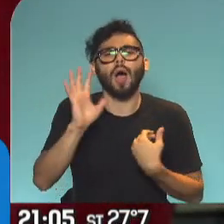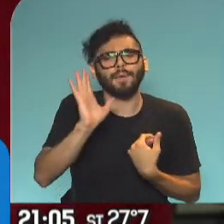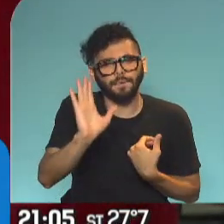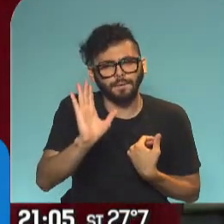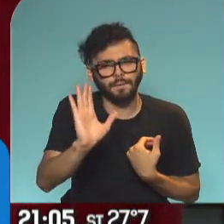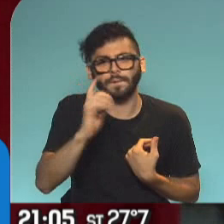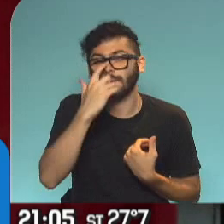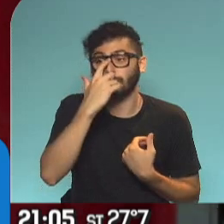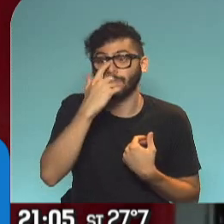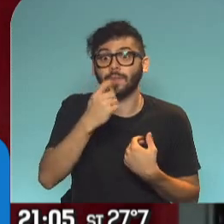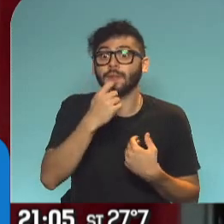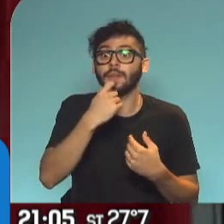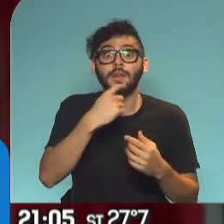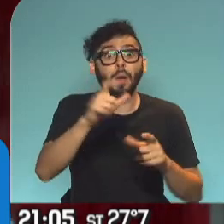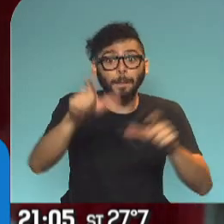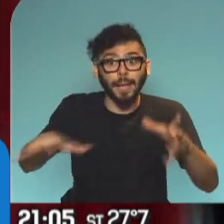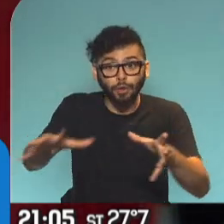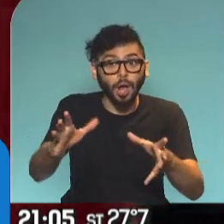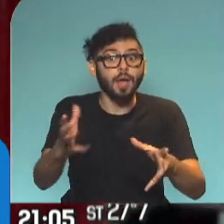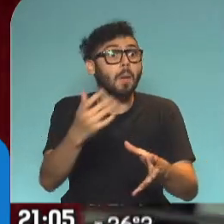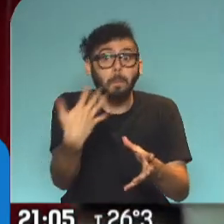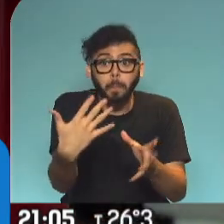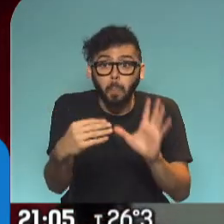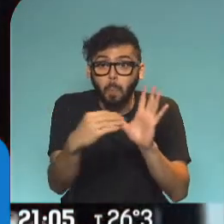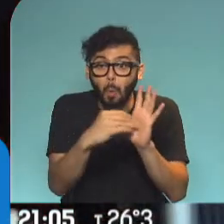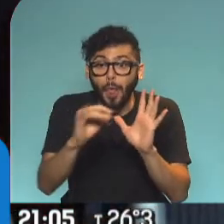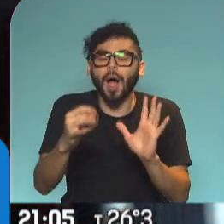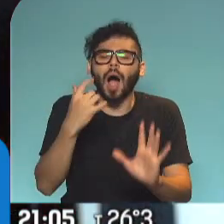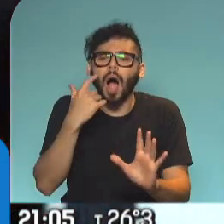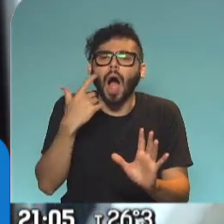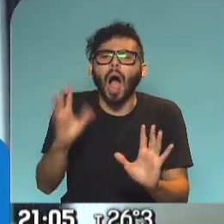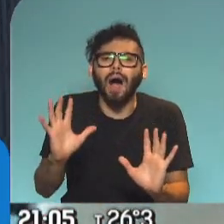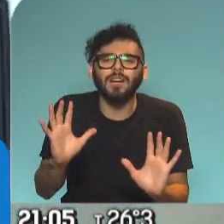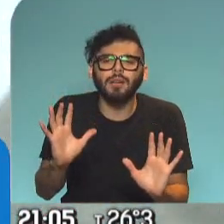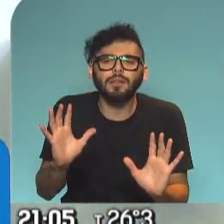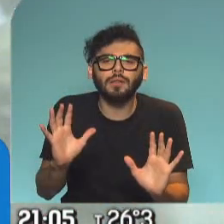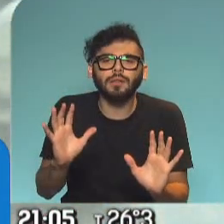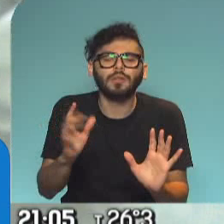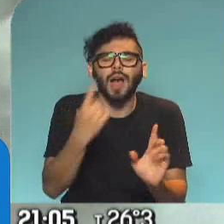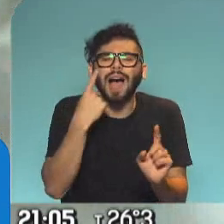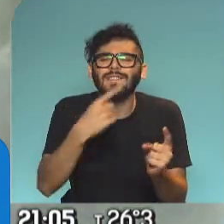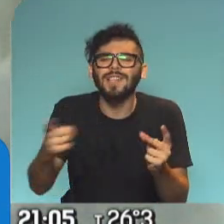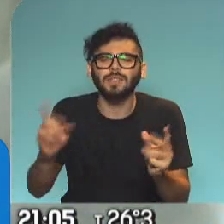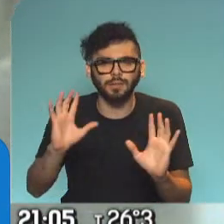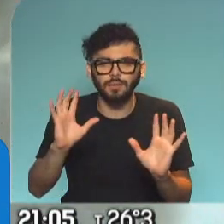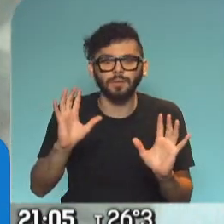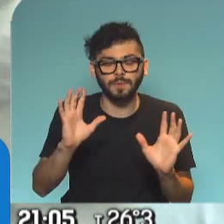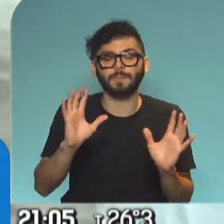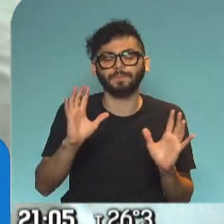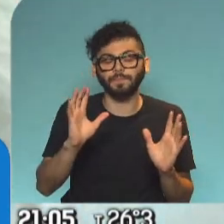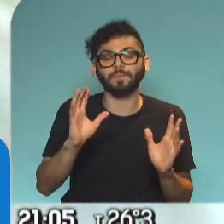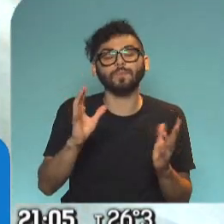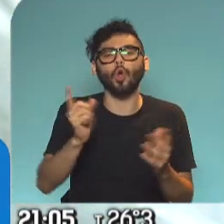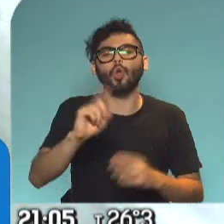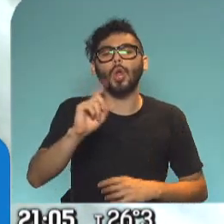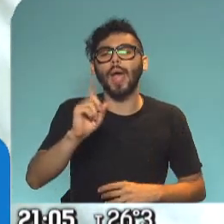vamos a ver, cuando esté disponible para los pacientes, vamos a ver cuál es la reacción de los pacientes en general, lo vamos a decidir. O sea,